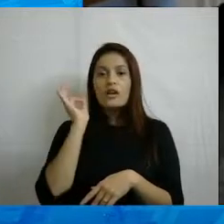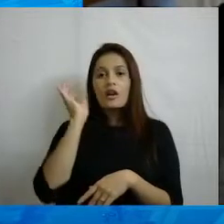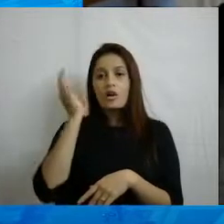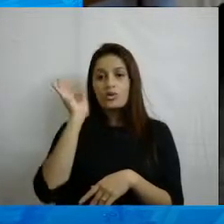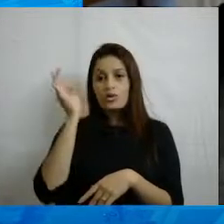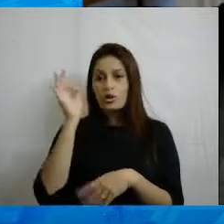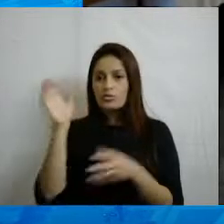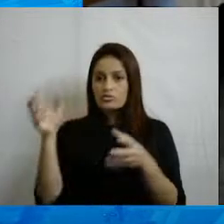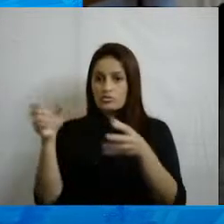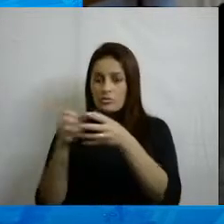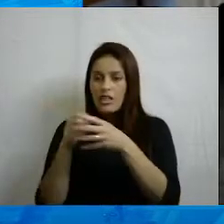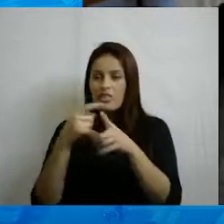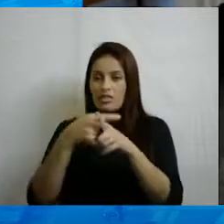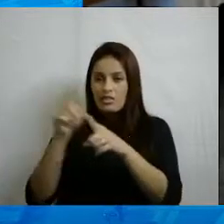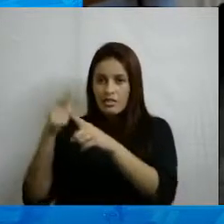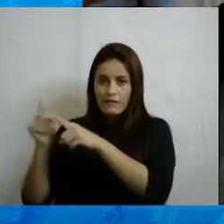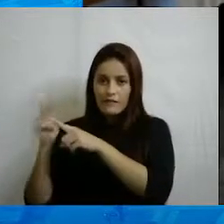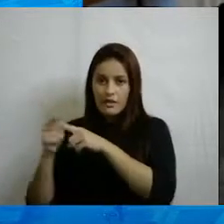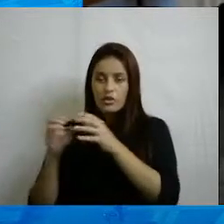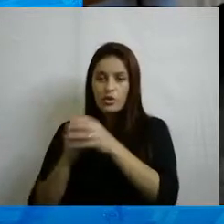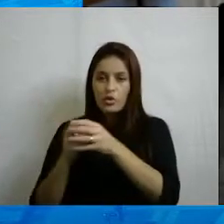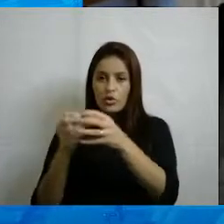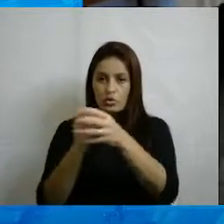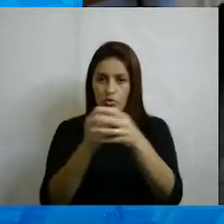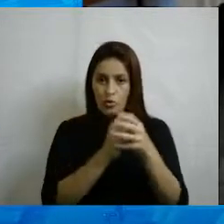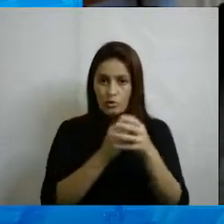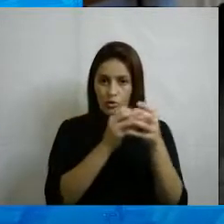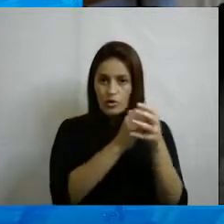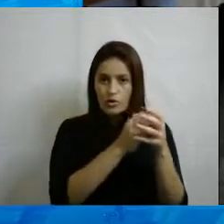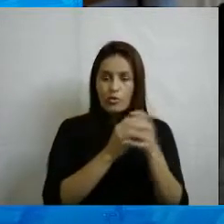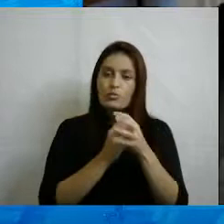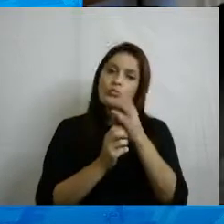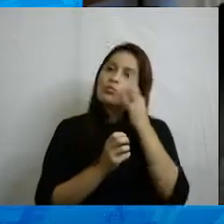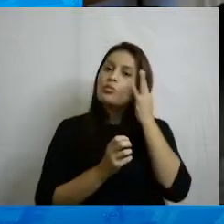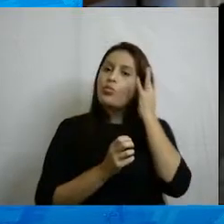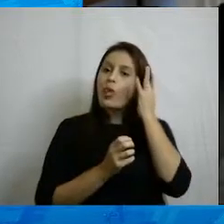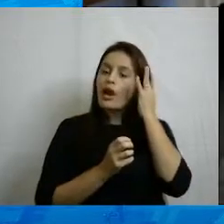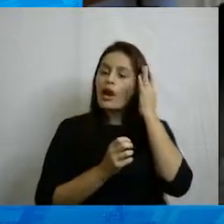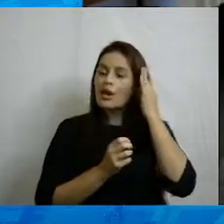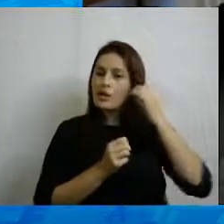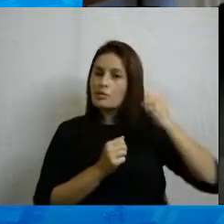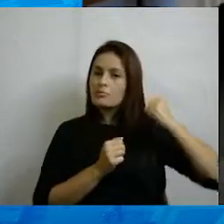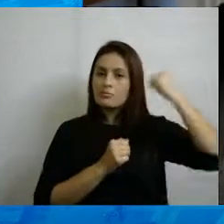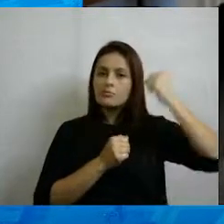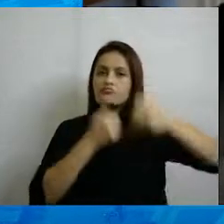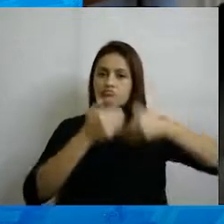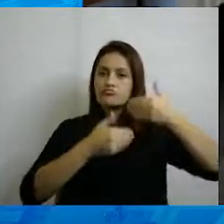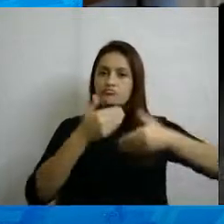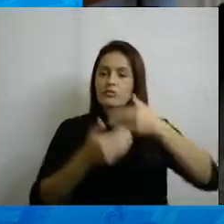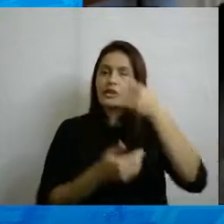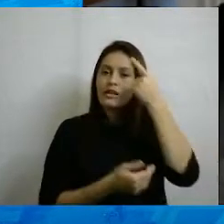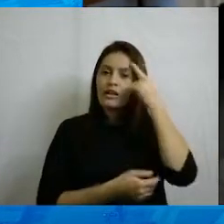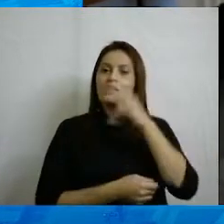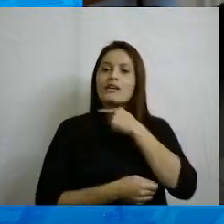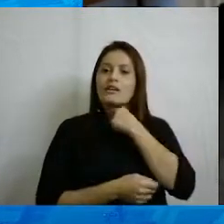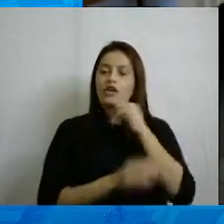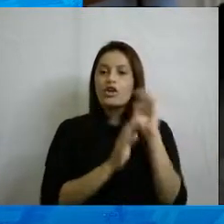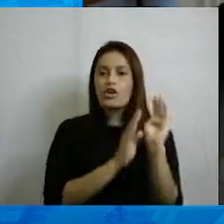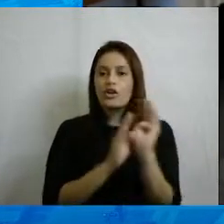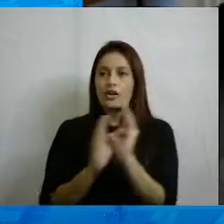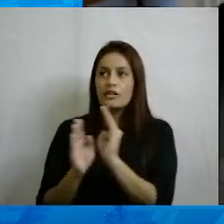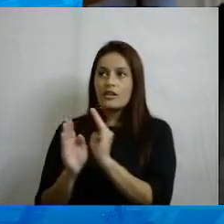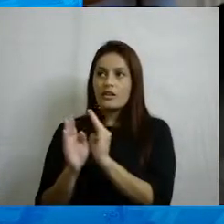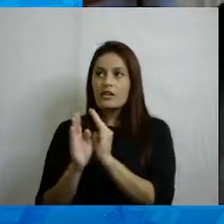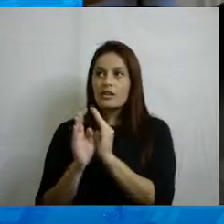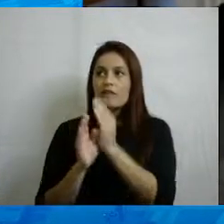con diferentes grupos de mujeres emprendedoras, grupos feministas, para poder organizar una bonita feria